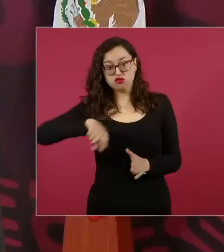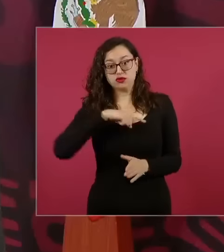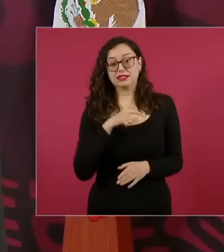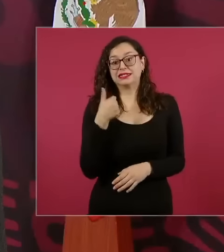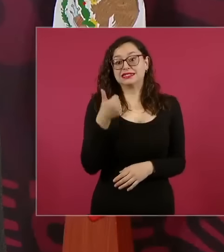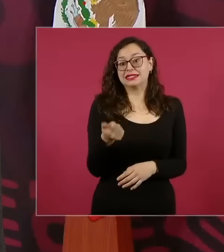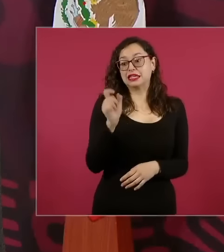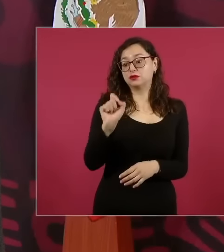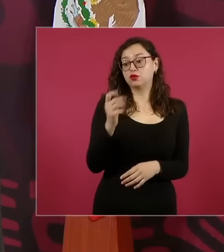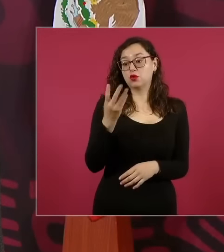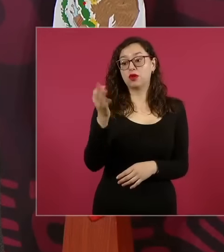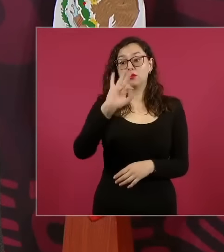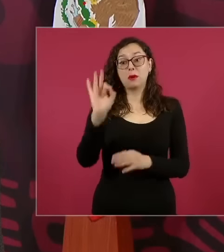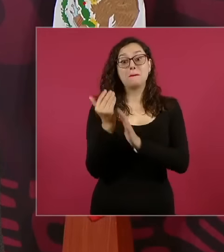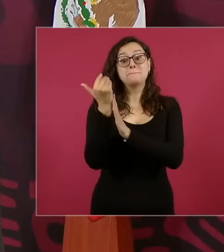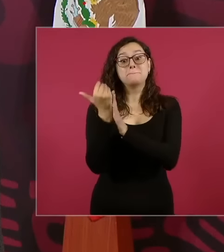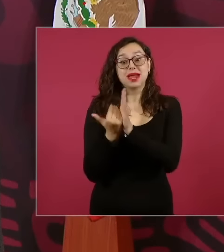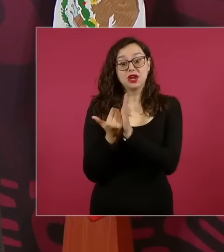6.4%.